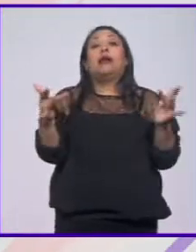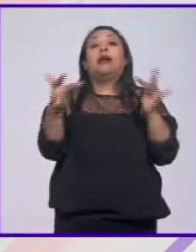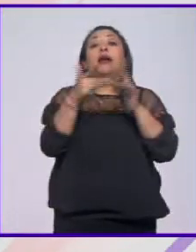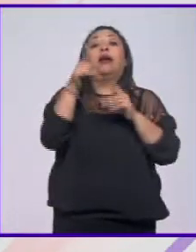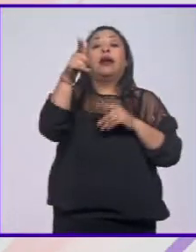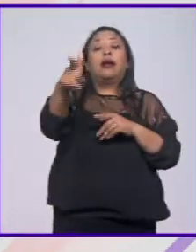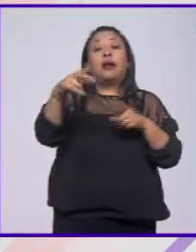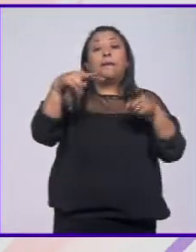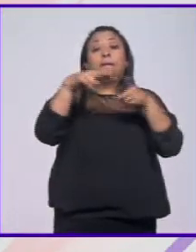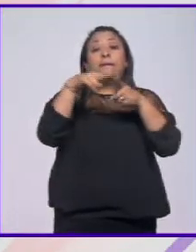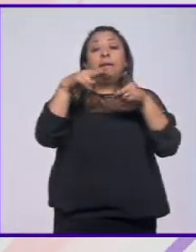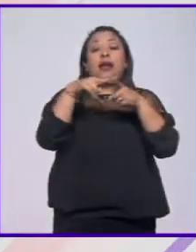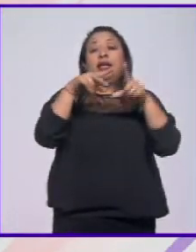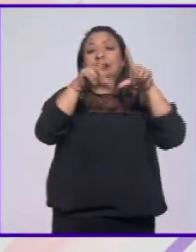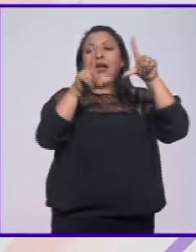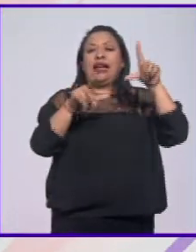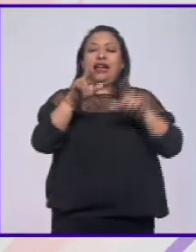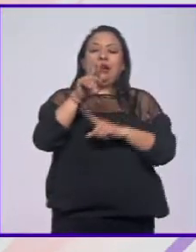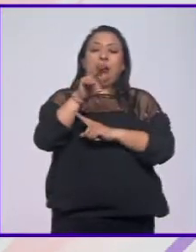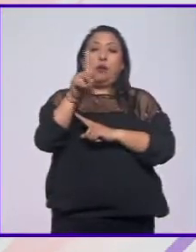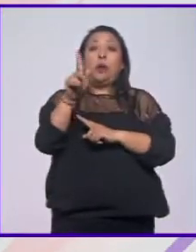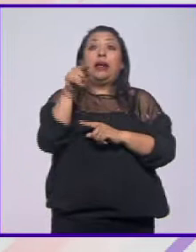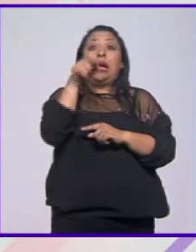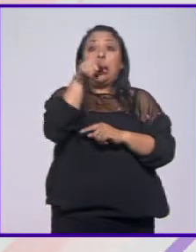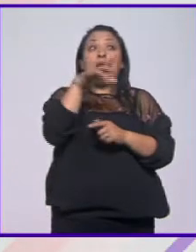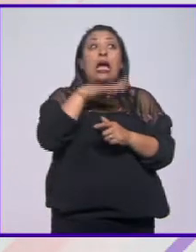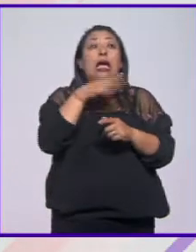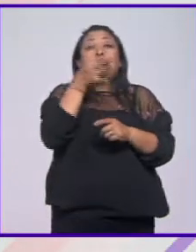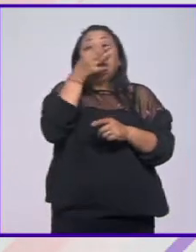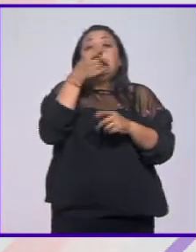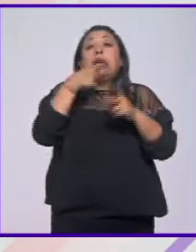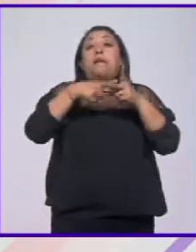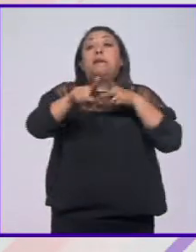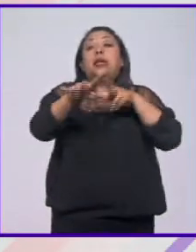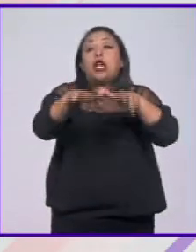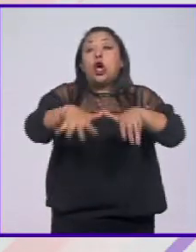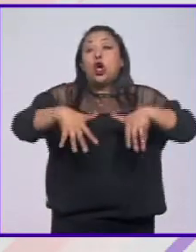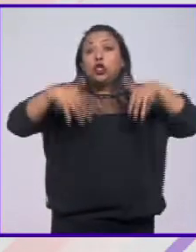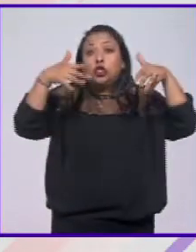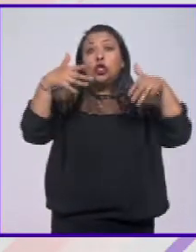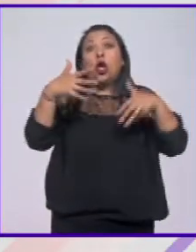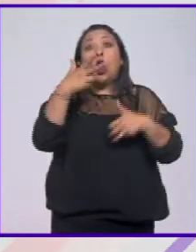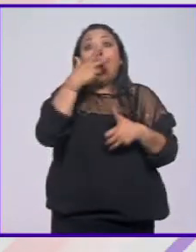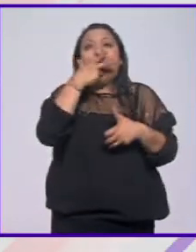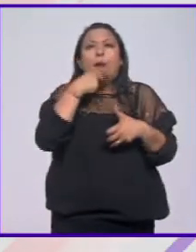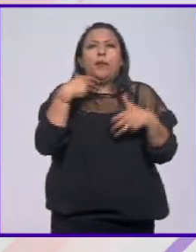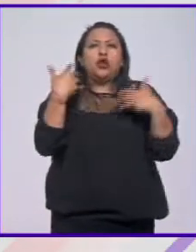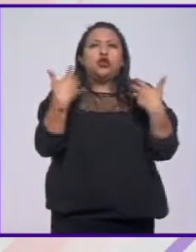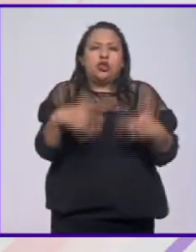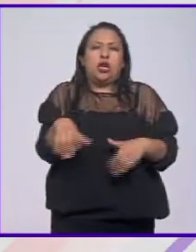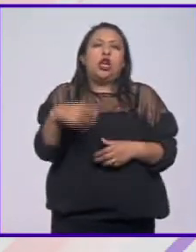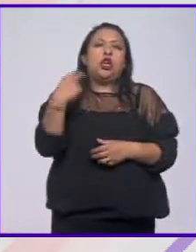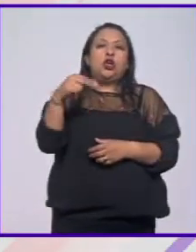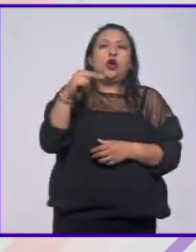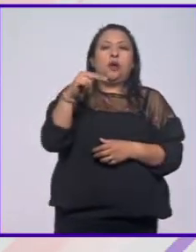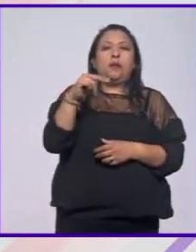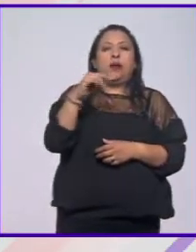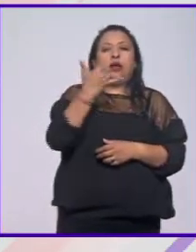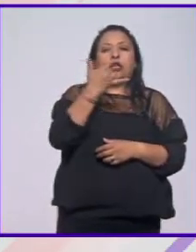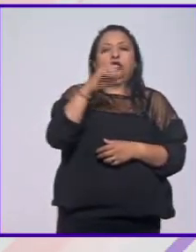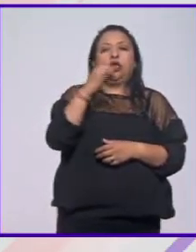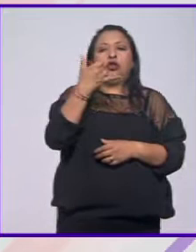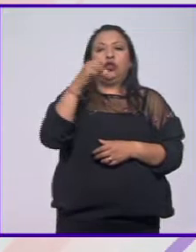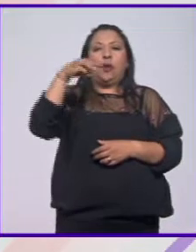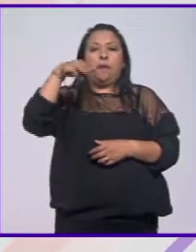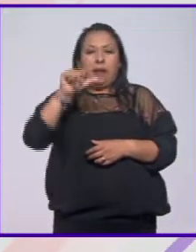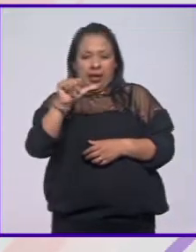Plaza de la República y está Wemanzin Rodríguez a punto de que arranque este concierto de un hombre que lleva un nombre chino, Mama Yo-Yo,